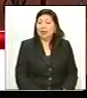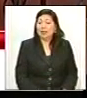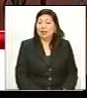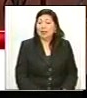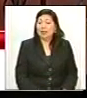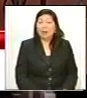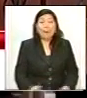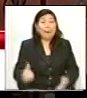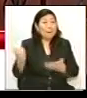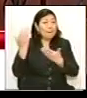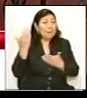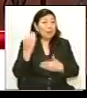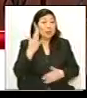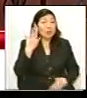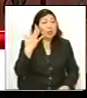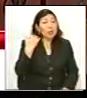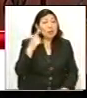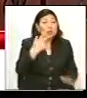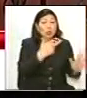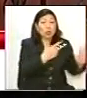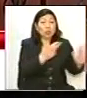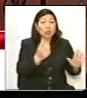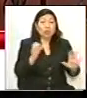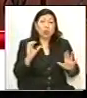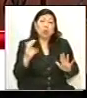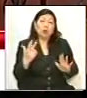en Piura se gastaron